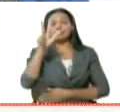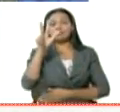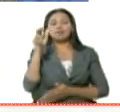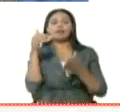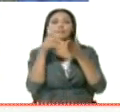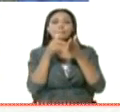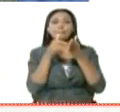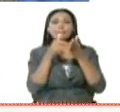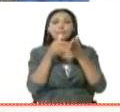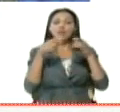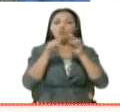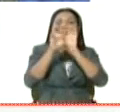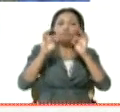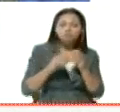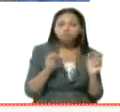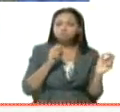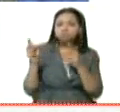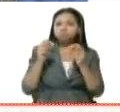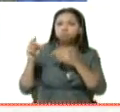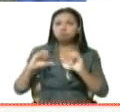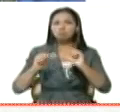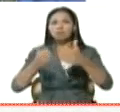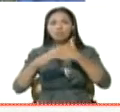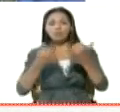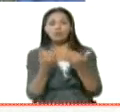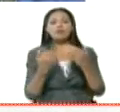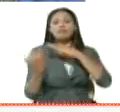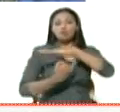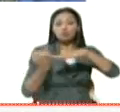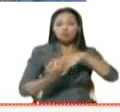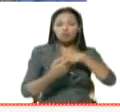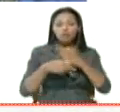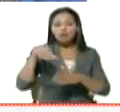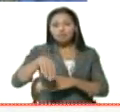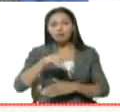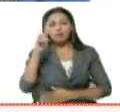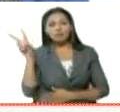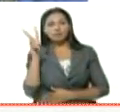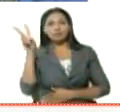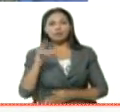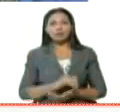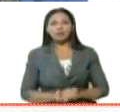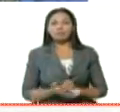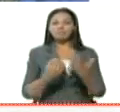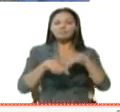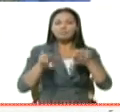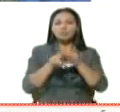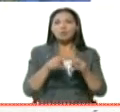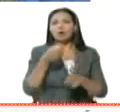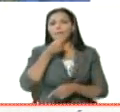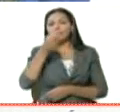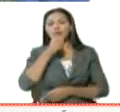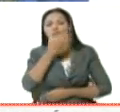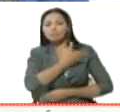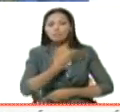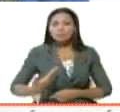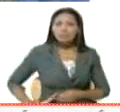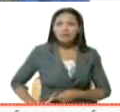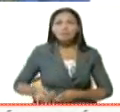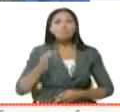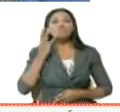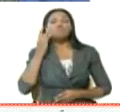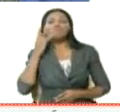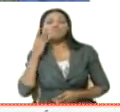3.000 cuentas entre instituciones del Estado venezolano, incluyendo prensa presidencial, por